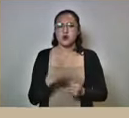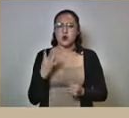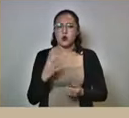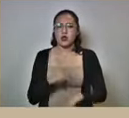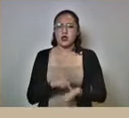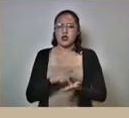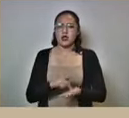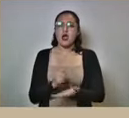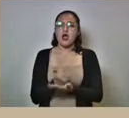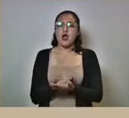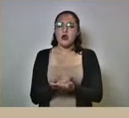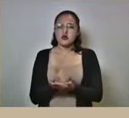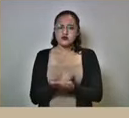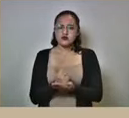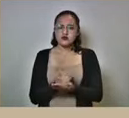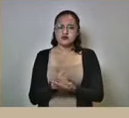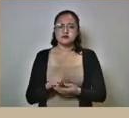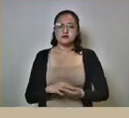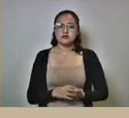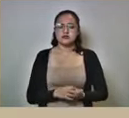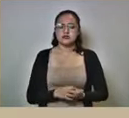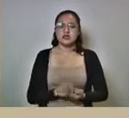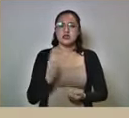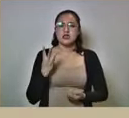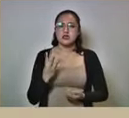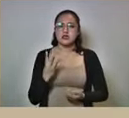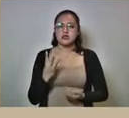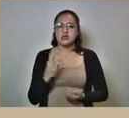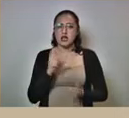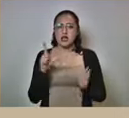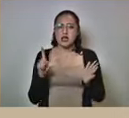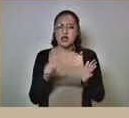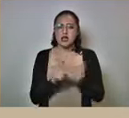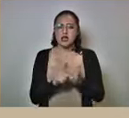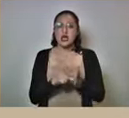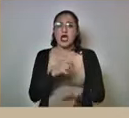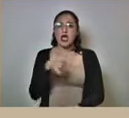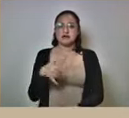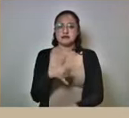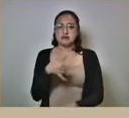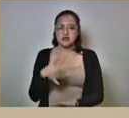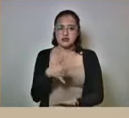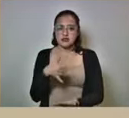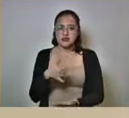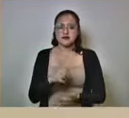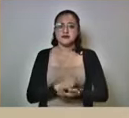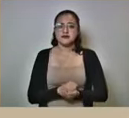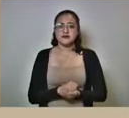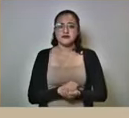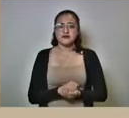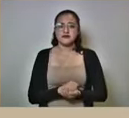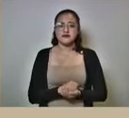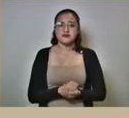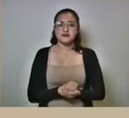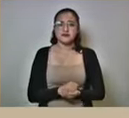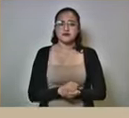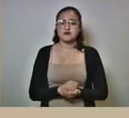4 kilos de arroz, 3 litros de aceite.